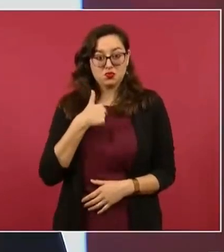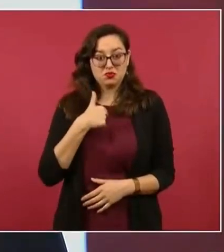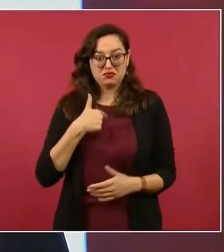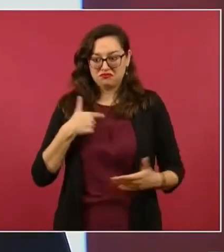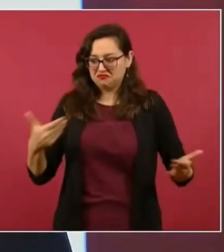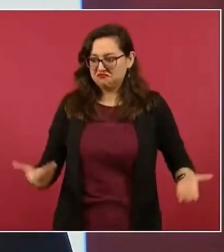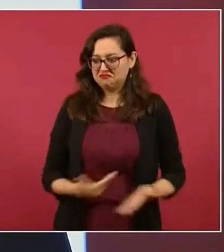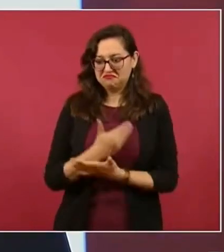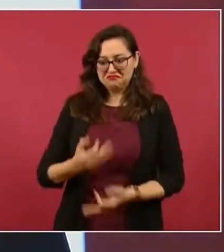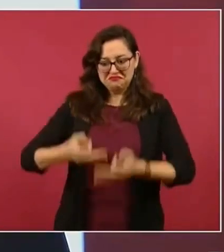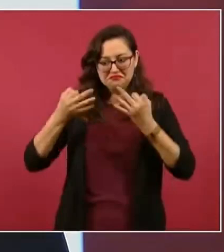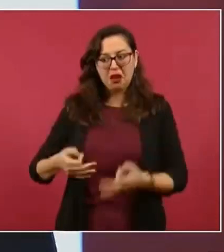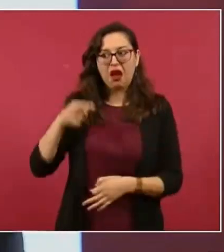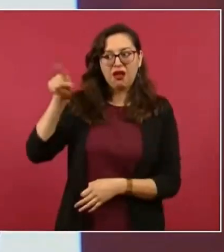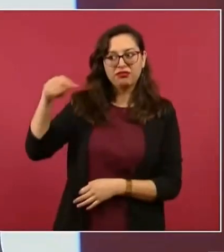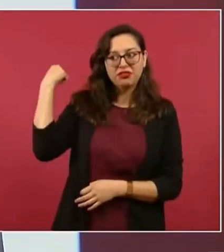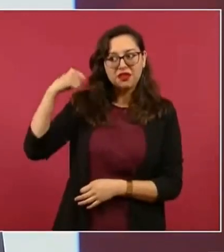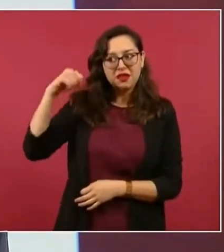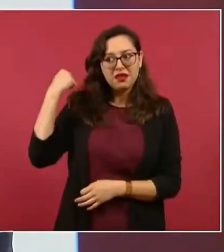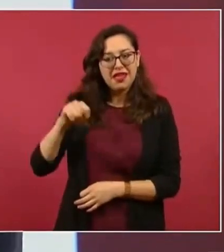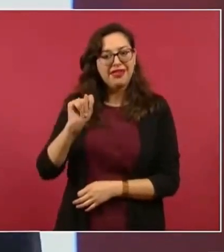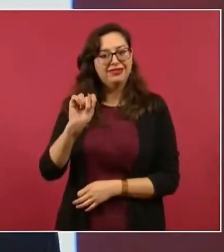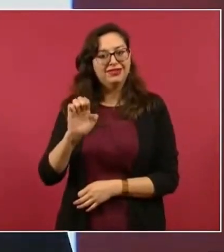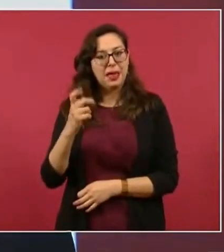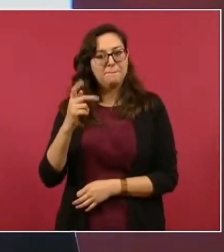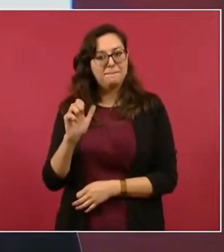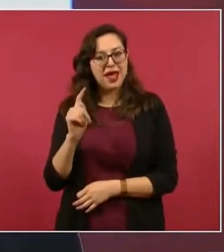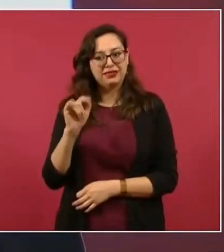Macuspana, y me permitieron